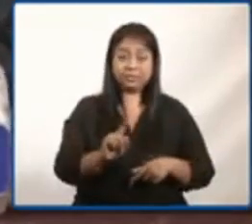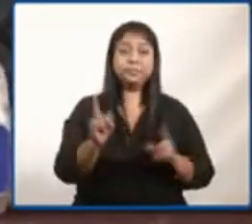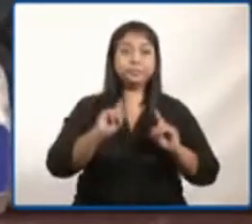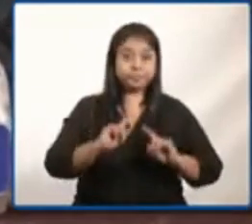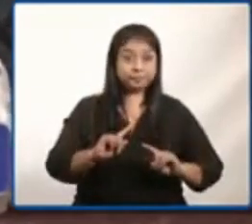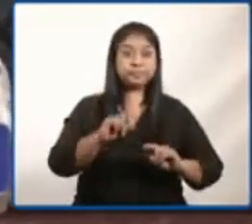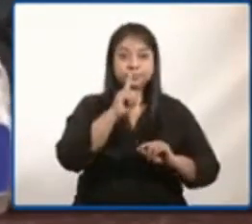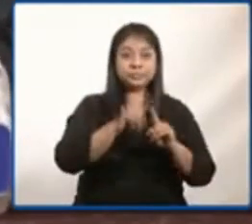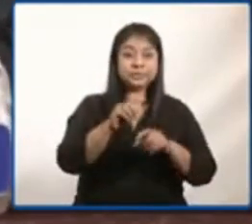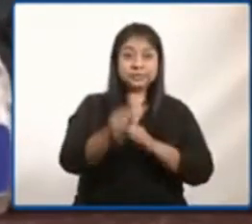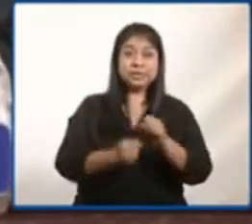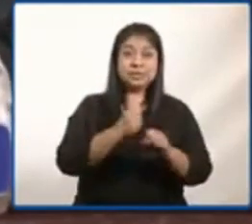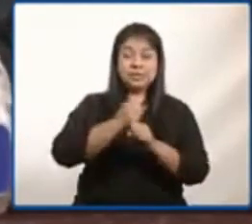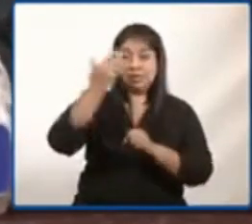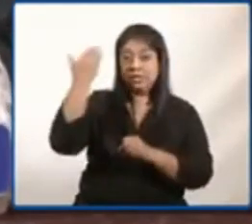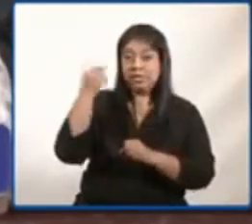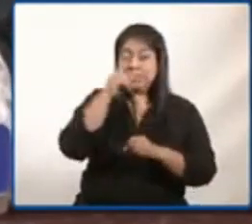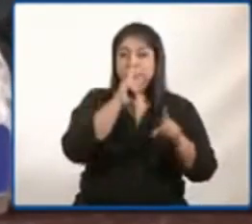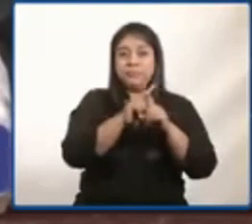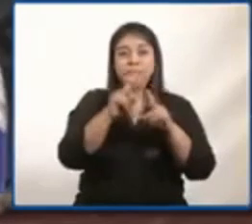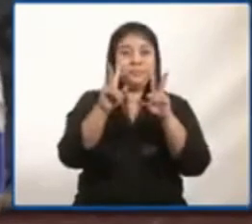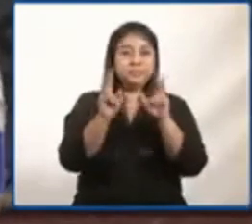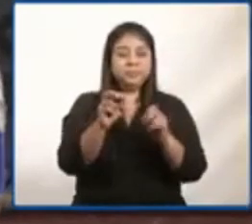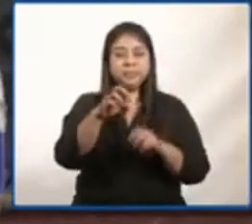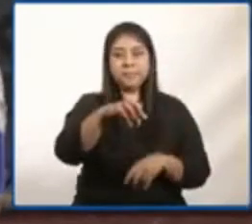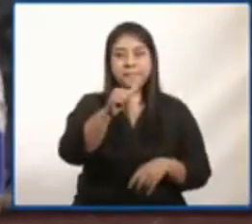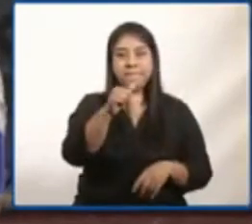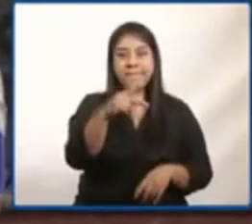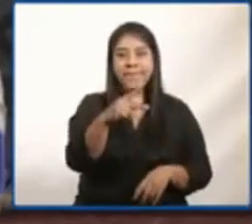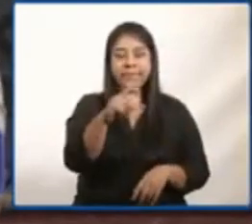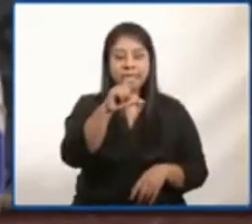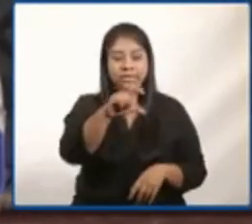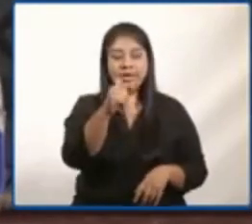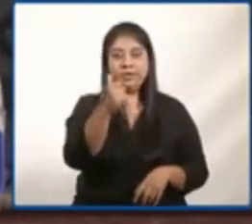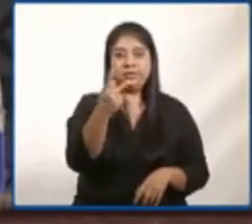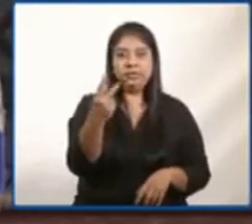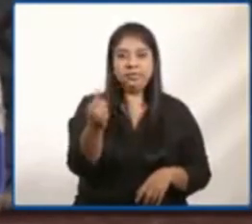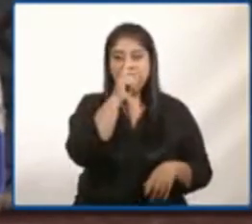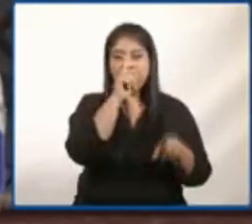pero desde el año pasado, en el caso del Pacaya, hemos estado en un acercamiento con